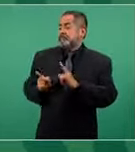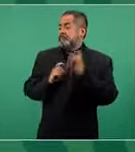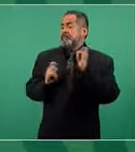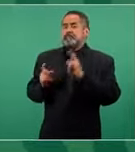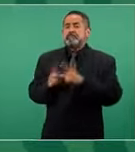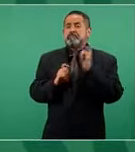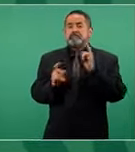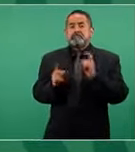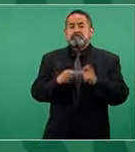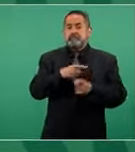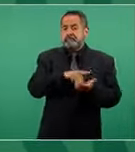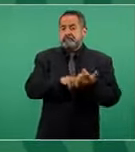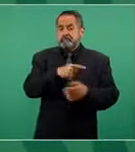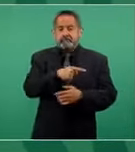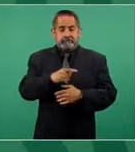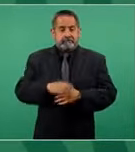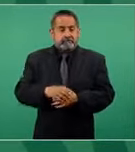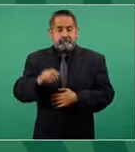Aguilar Camín,